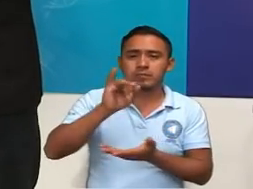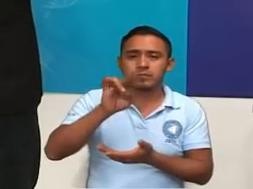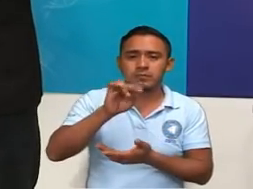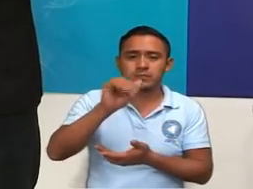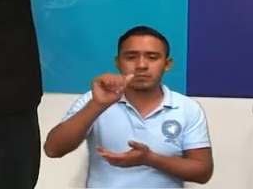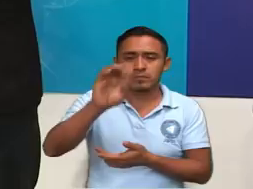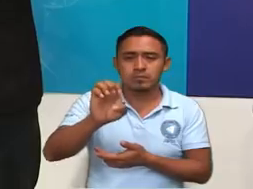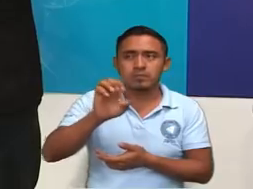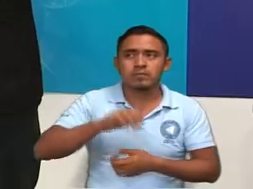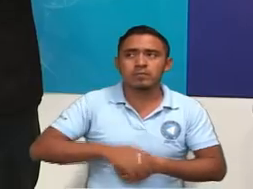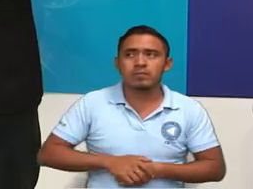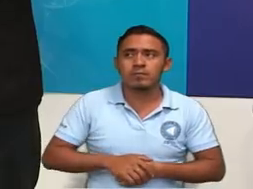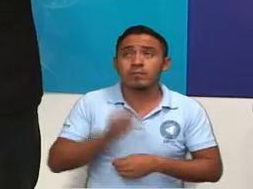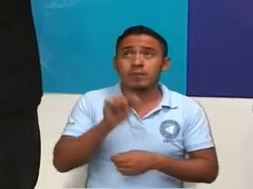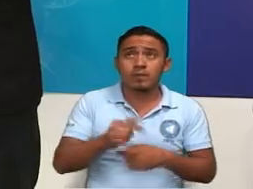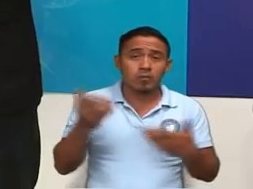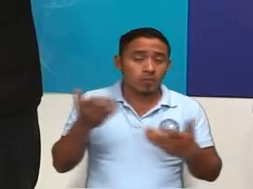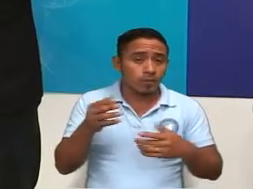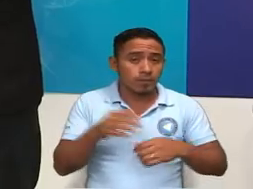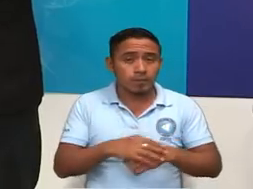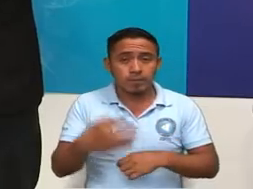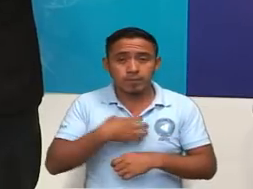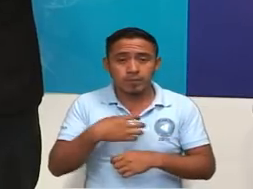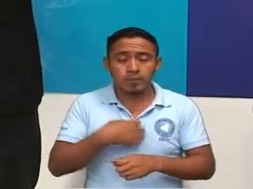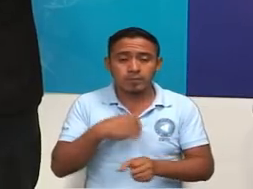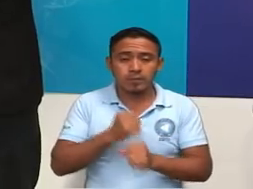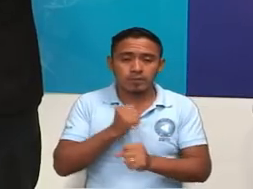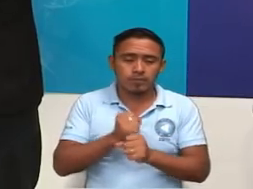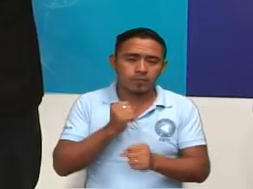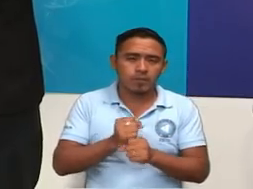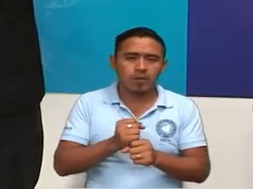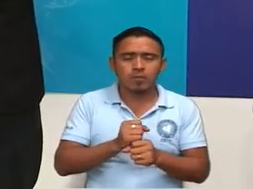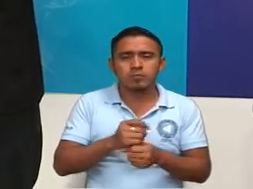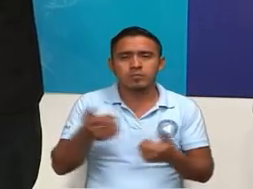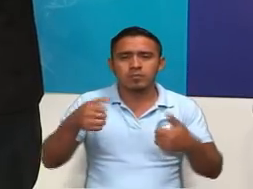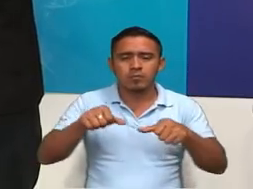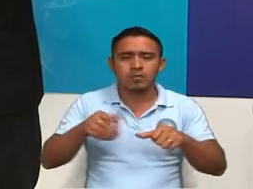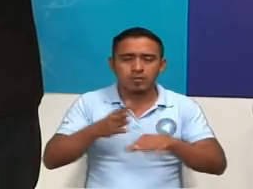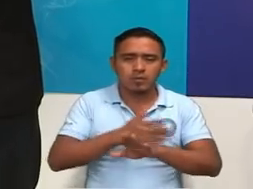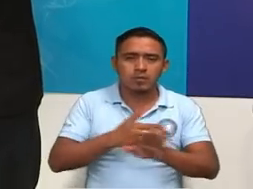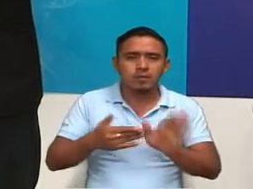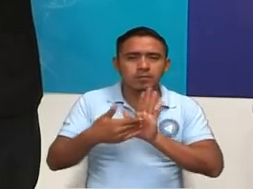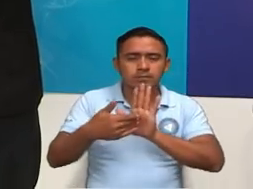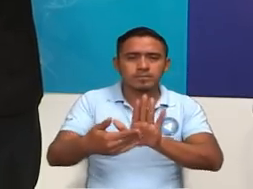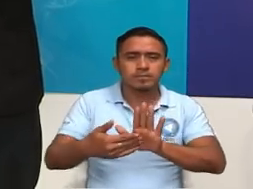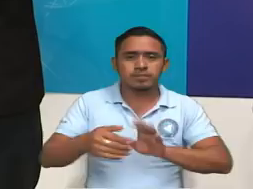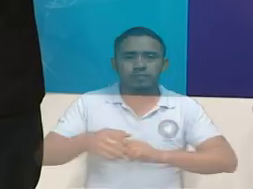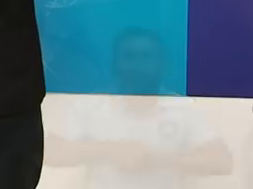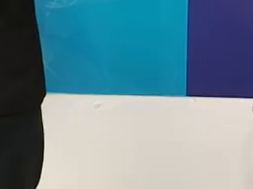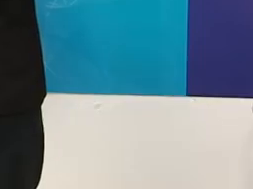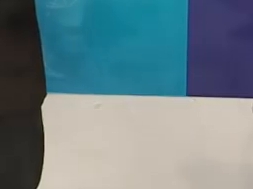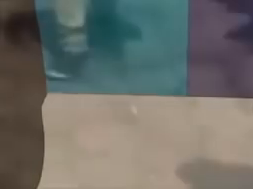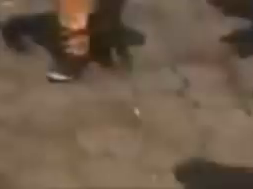INCAE en el INCAE, esto como parte de la hoja de ruta acordada. A continuación les dejamos con los